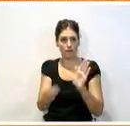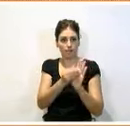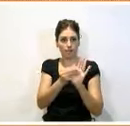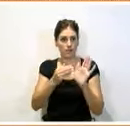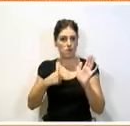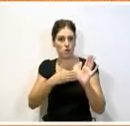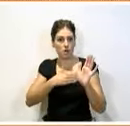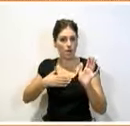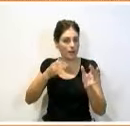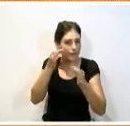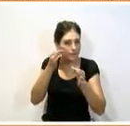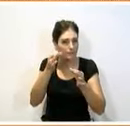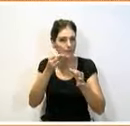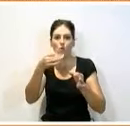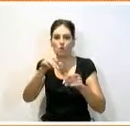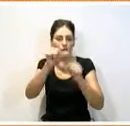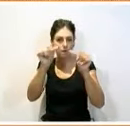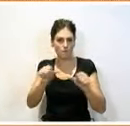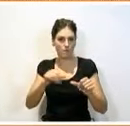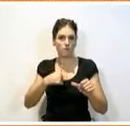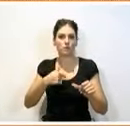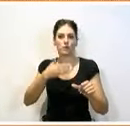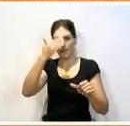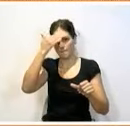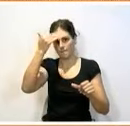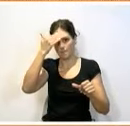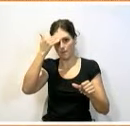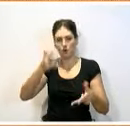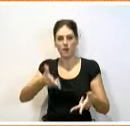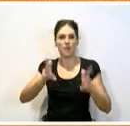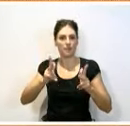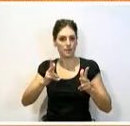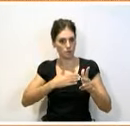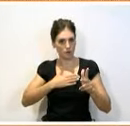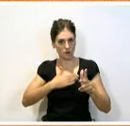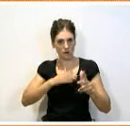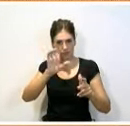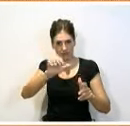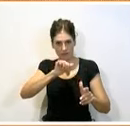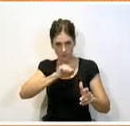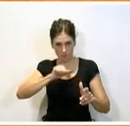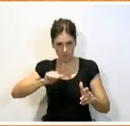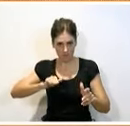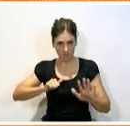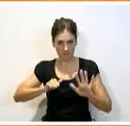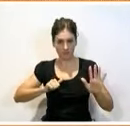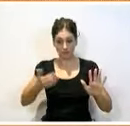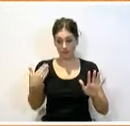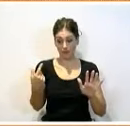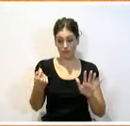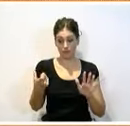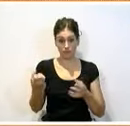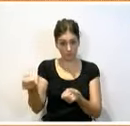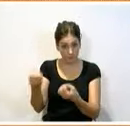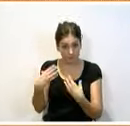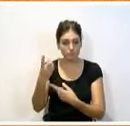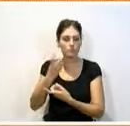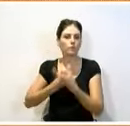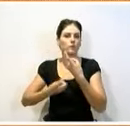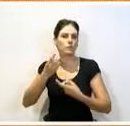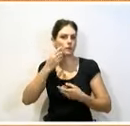quería referirme, que no es otra cosa que a la memoria democrática en nuestra comunidad. Nos informó recientemente de que, si bien es cierto que ahora mismo